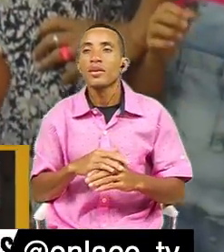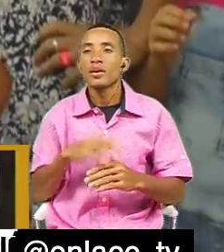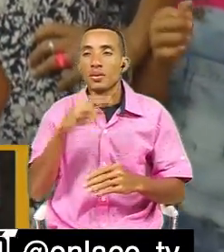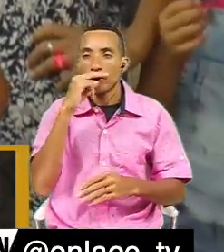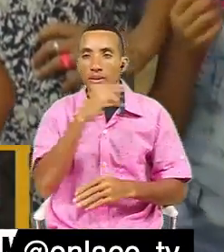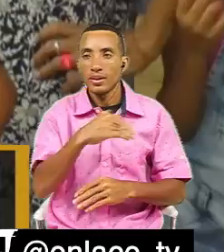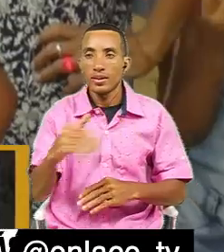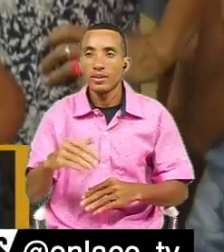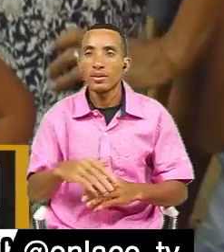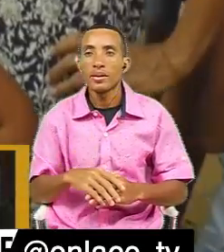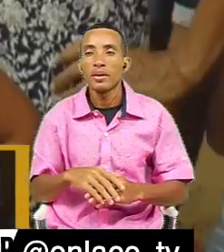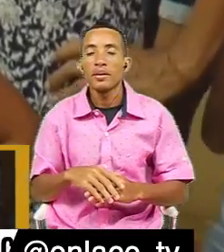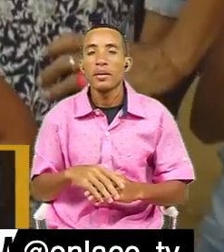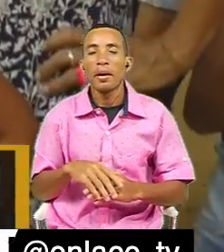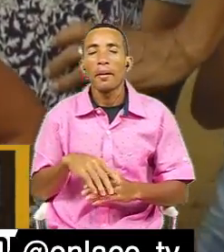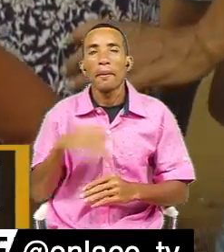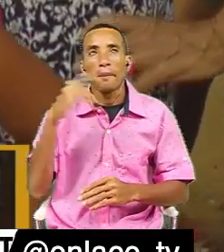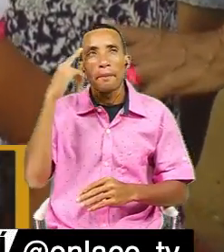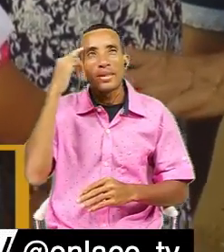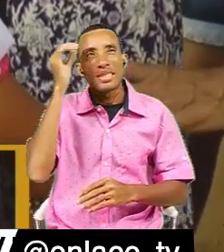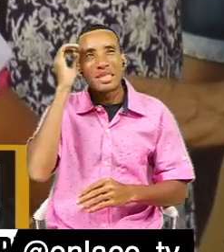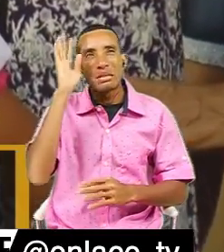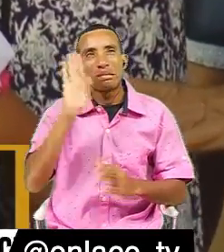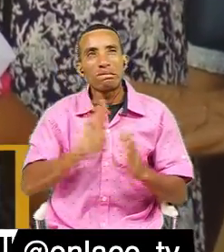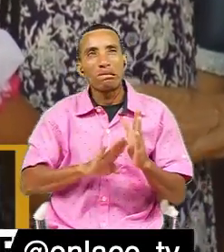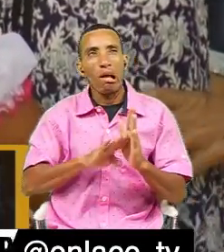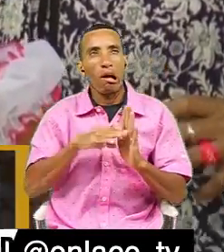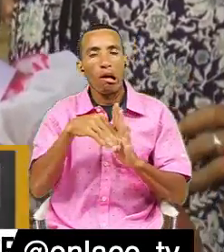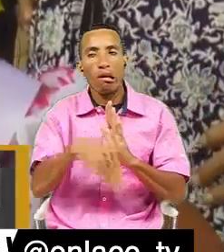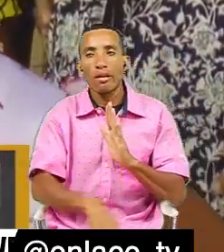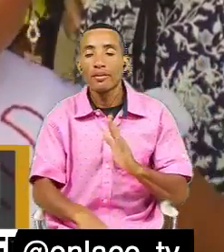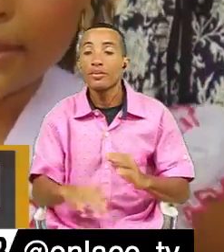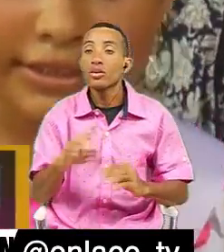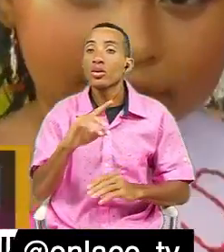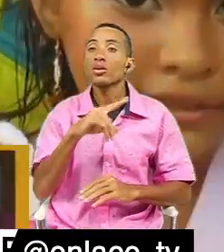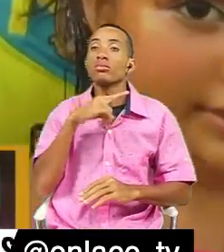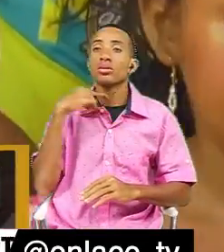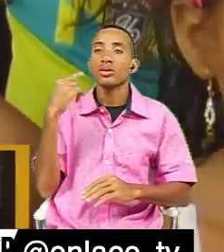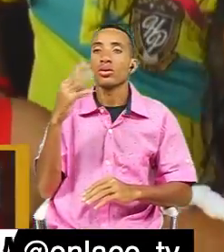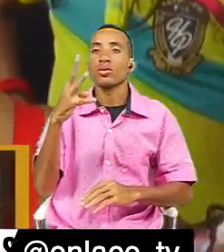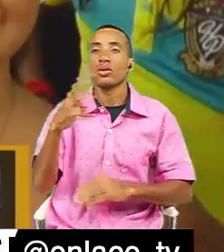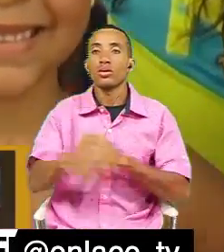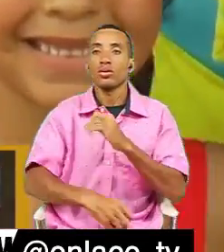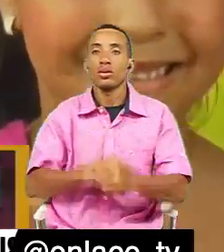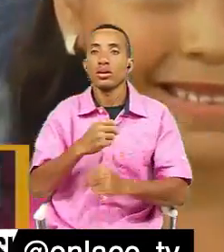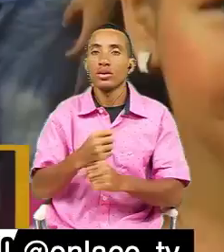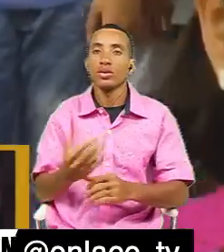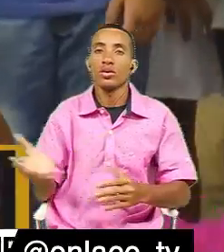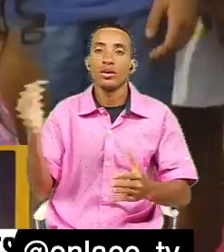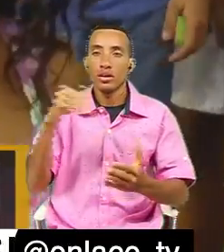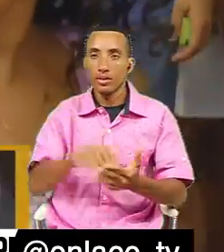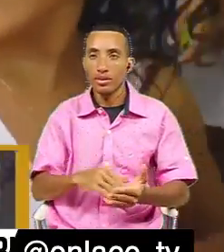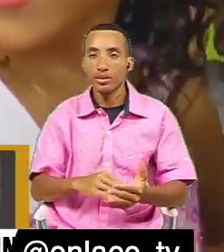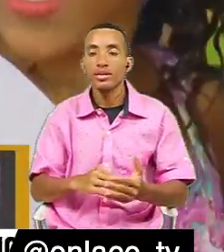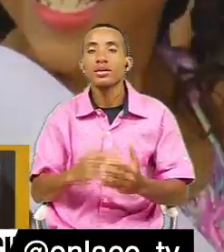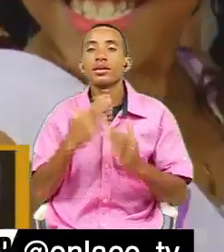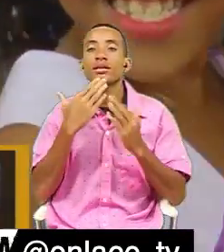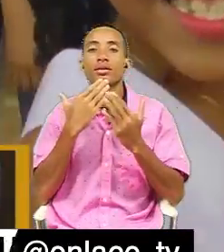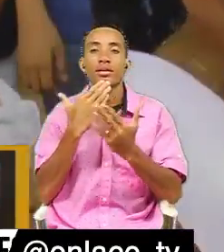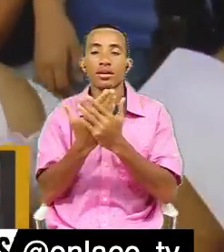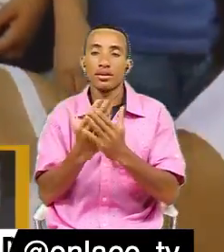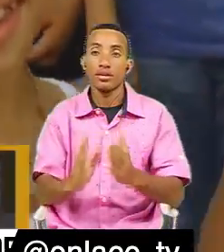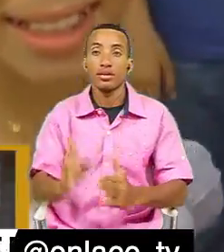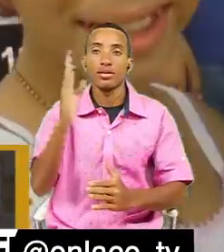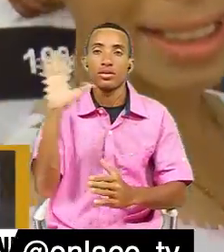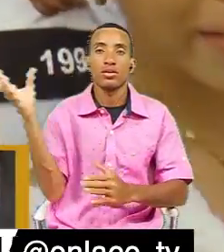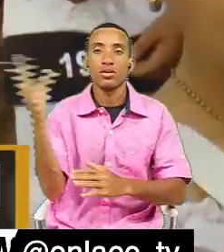esto no iba a salir a flote. Pensamos que después de 4 años atrás no se iba a volver a hacer el reinado y gracias a Dios y con el apoyo de